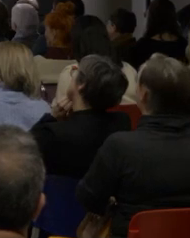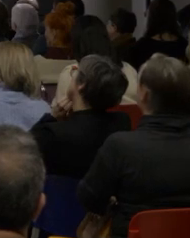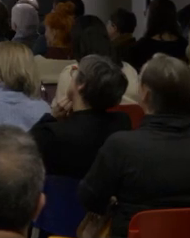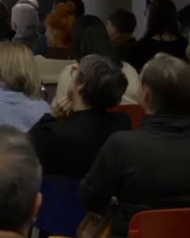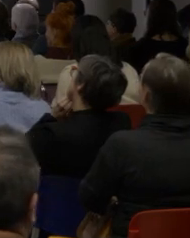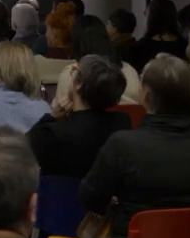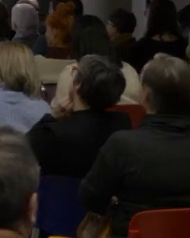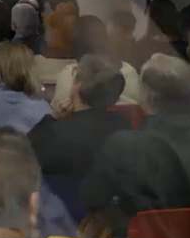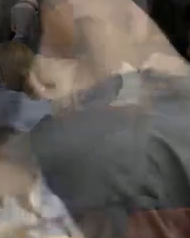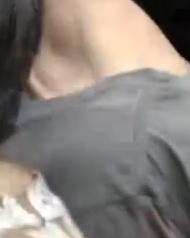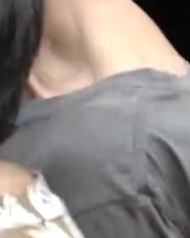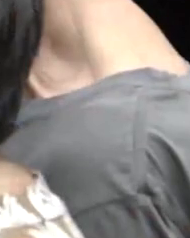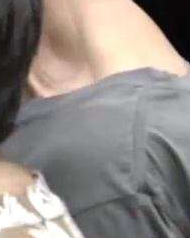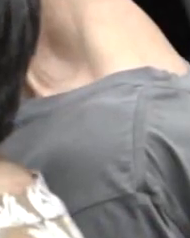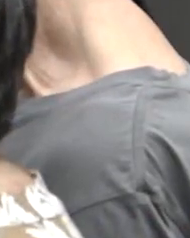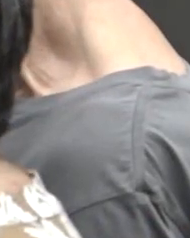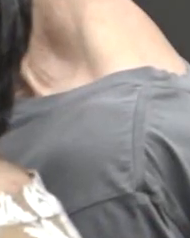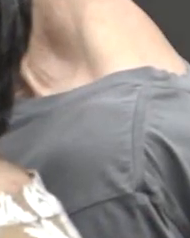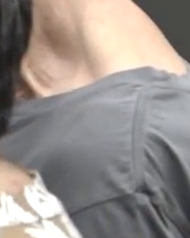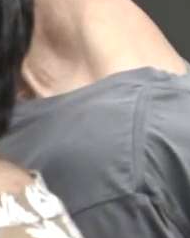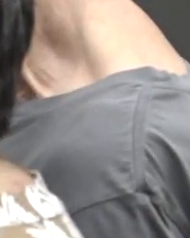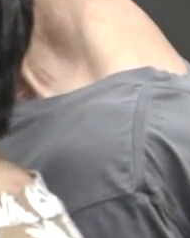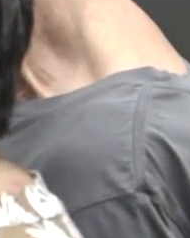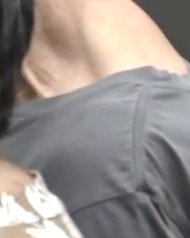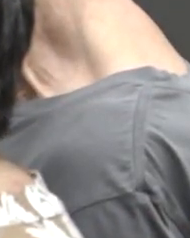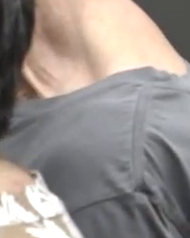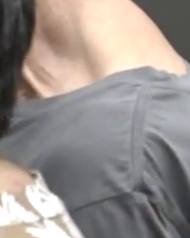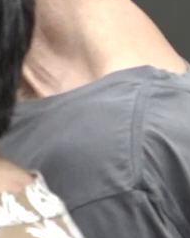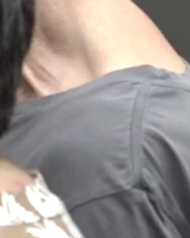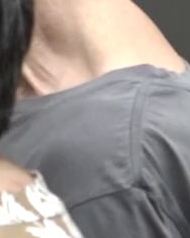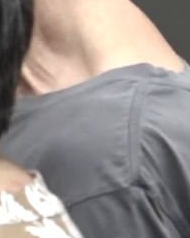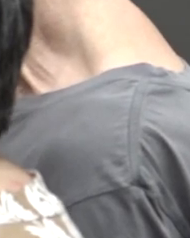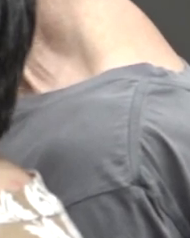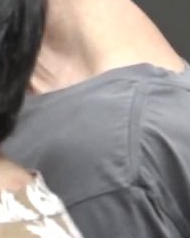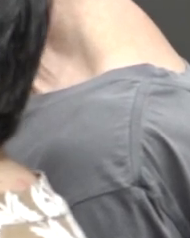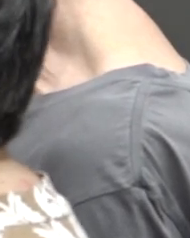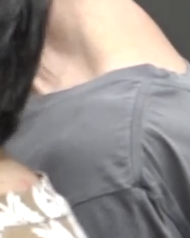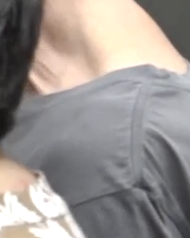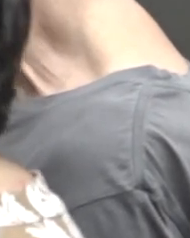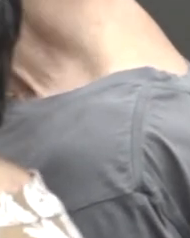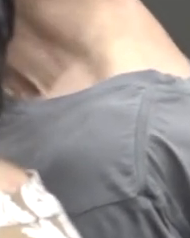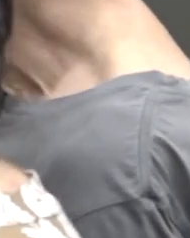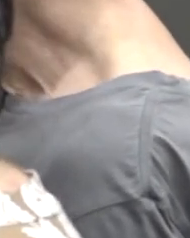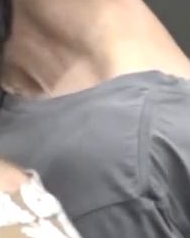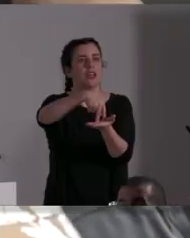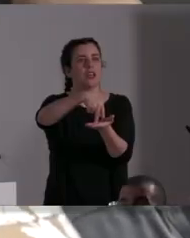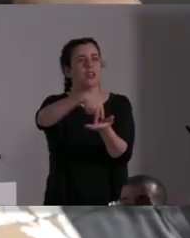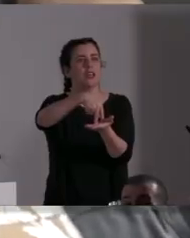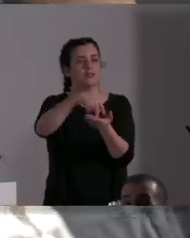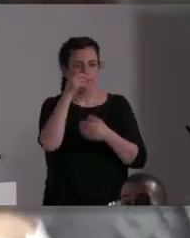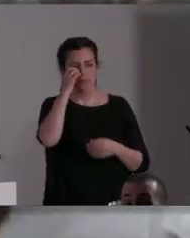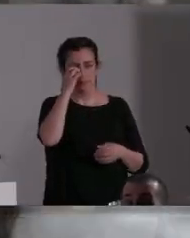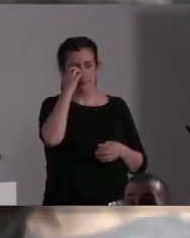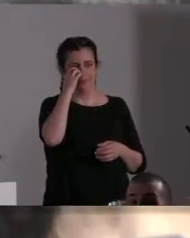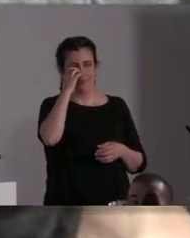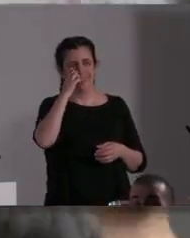Hola, buenas tardes. Esta es una pregunta para Artur. ¿Se me oye bien? ¿Podéis levantar? Gracias. Que